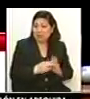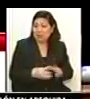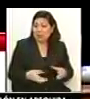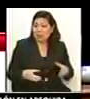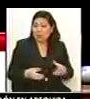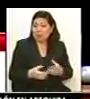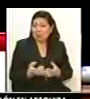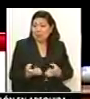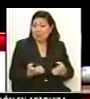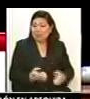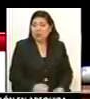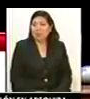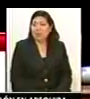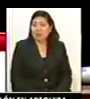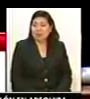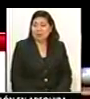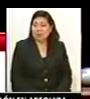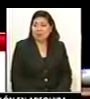Comisión de Economía.